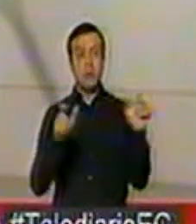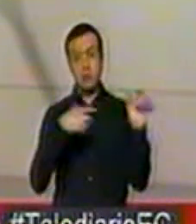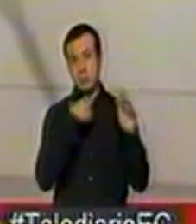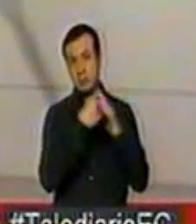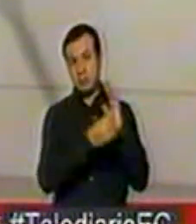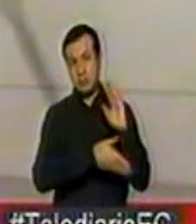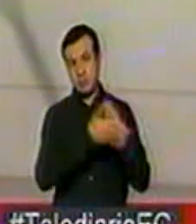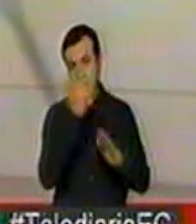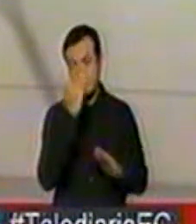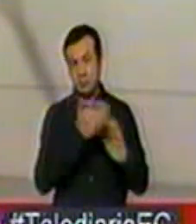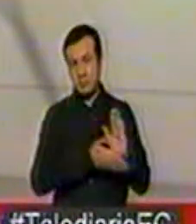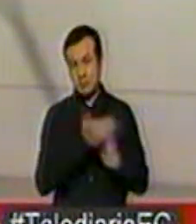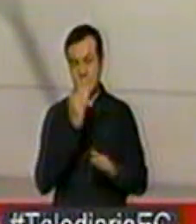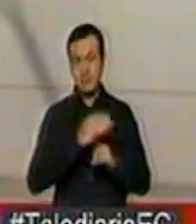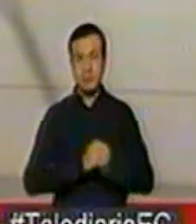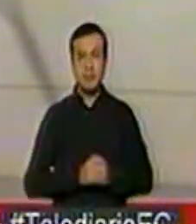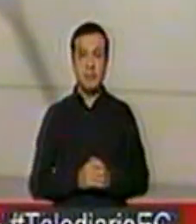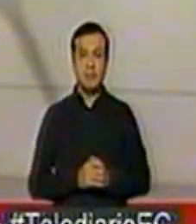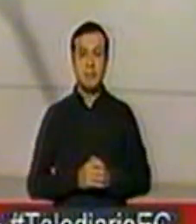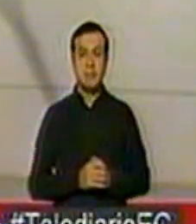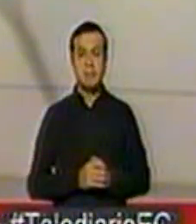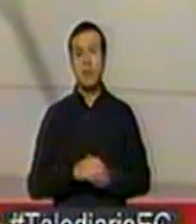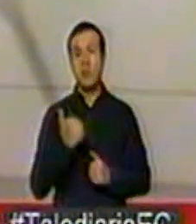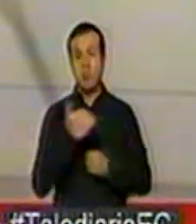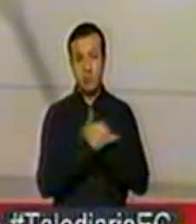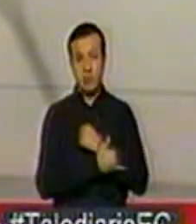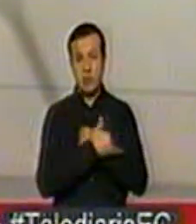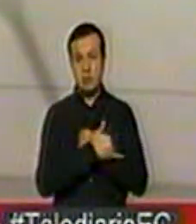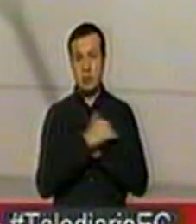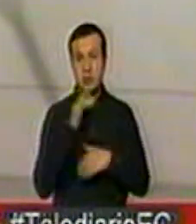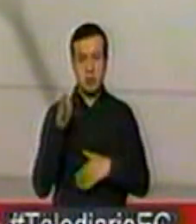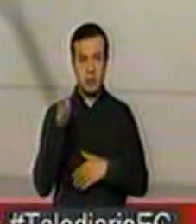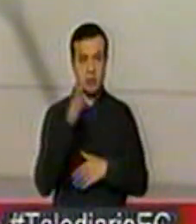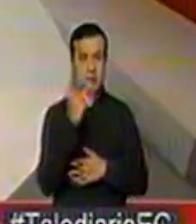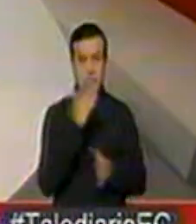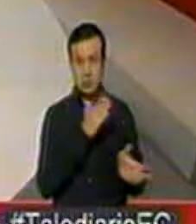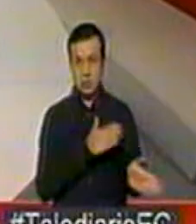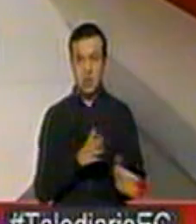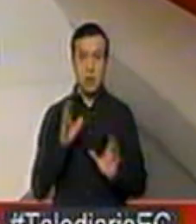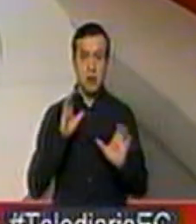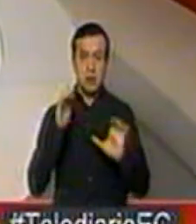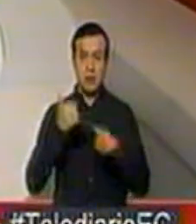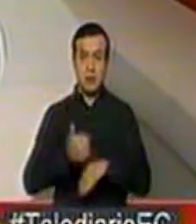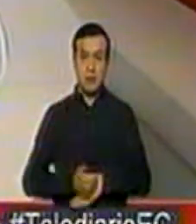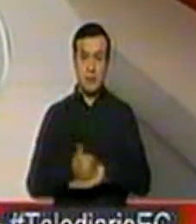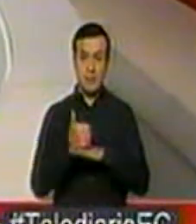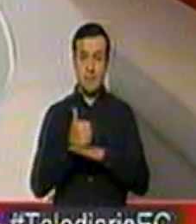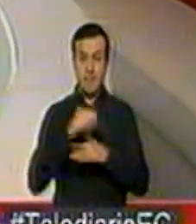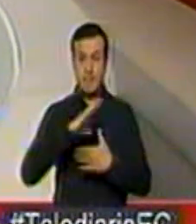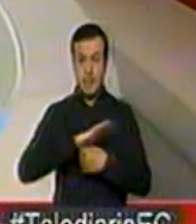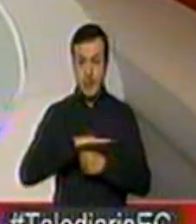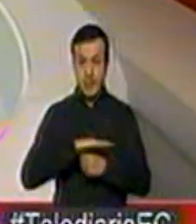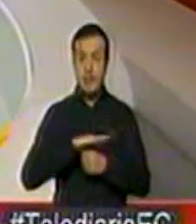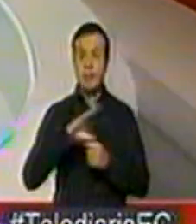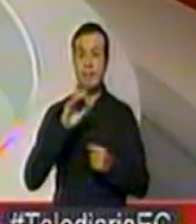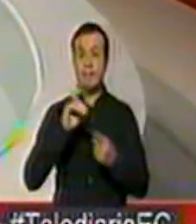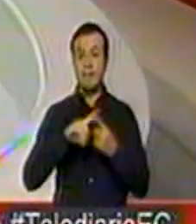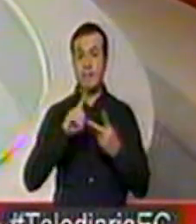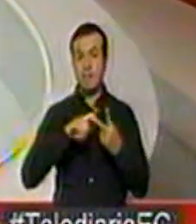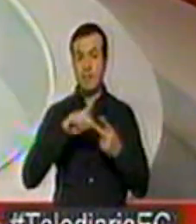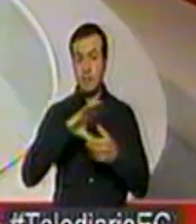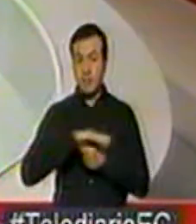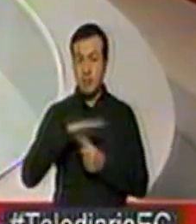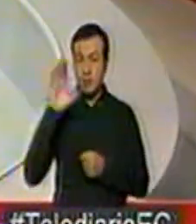desean pasar. Entonces, pasar a otros países. ¿Se ha logrado conversar con las autoridades también diplomáticas, con el canciller colombiano,